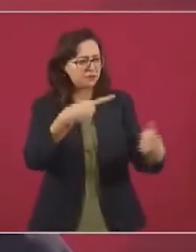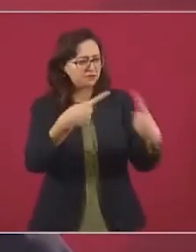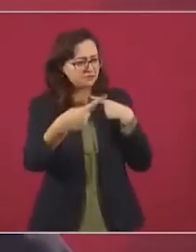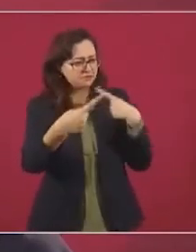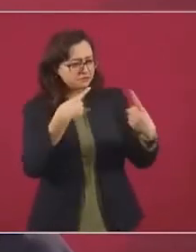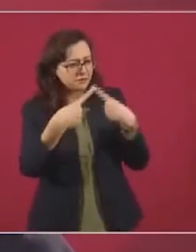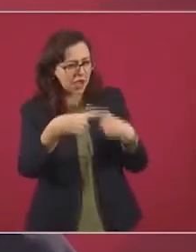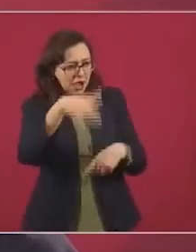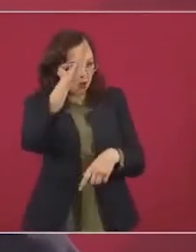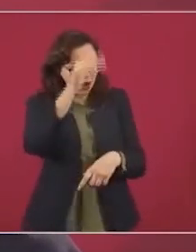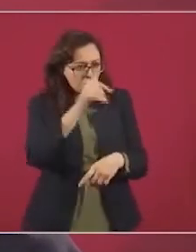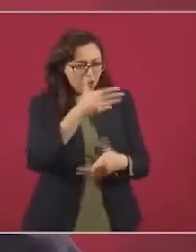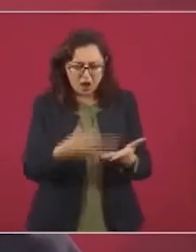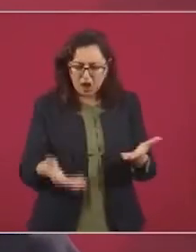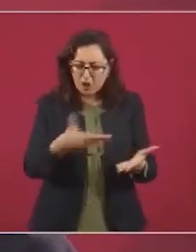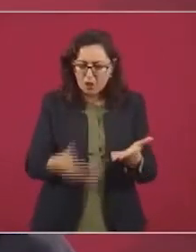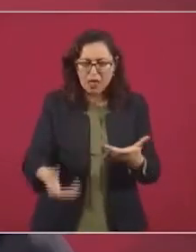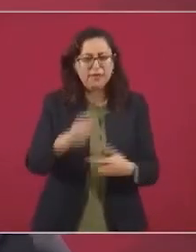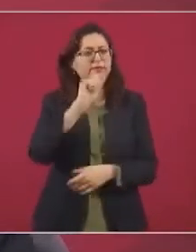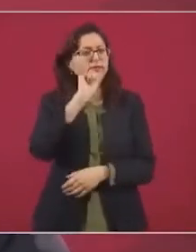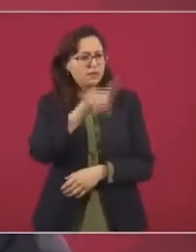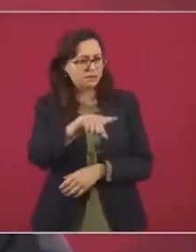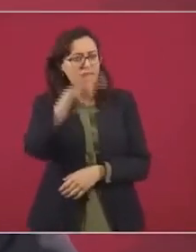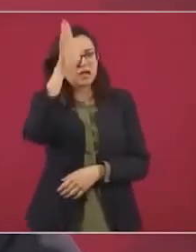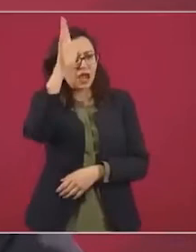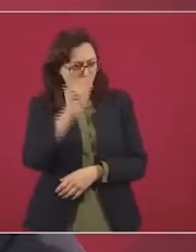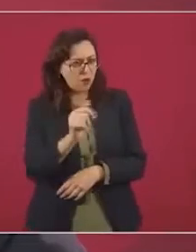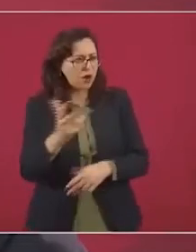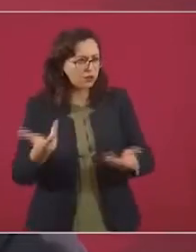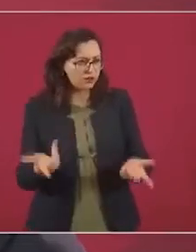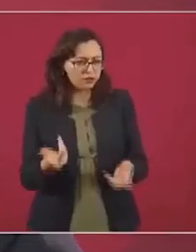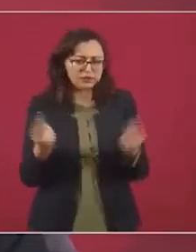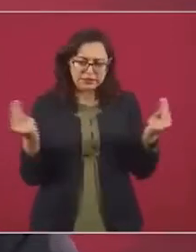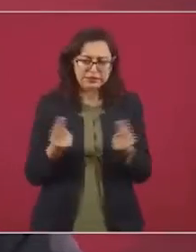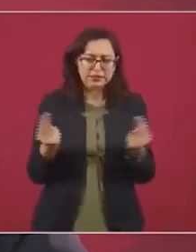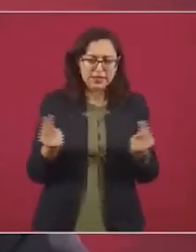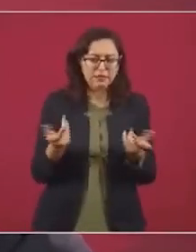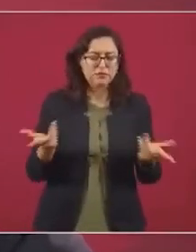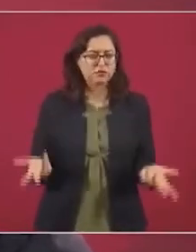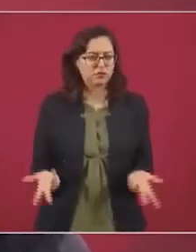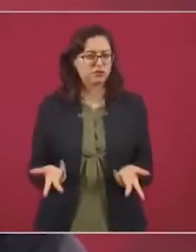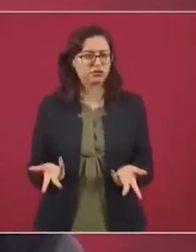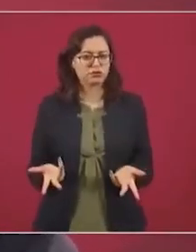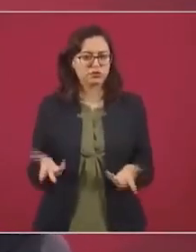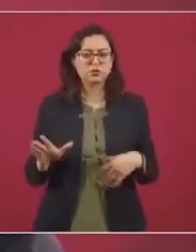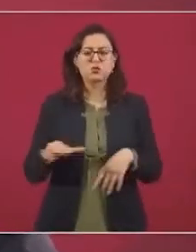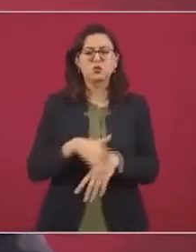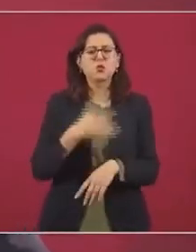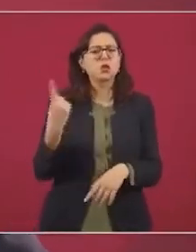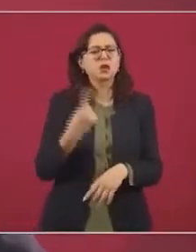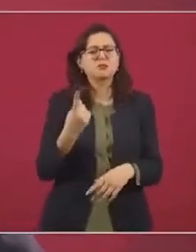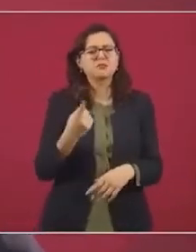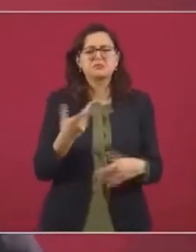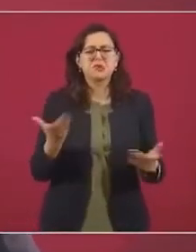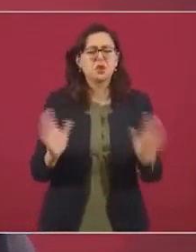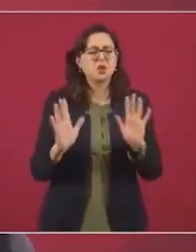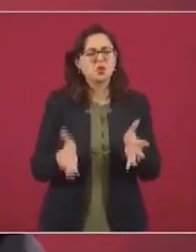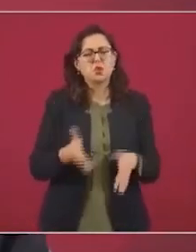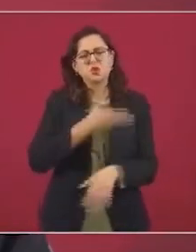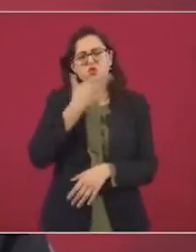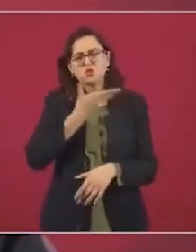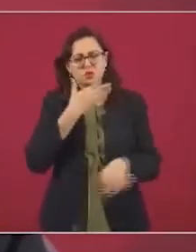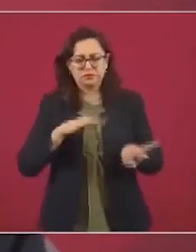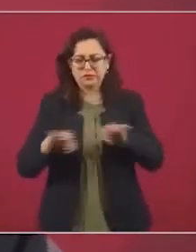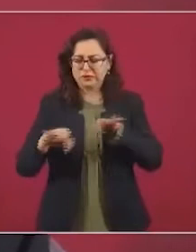porque pues siempre estamos más cerca de los acuerdos que de los desacuerdos. De